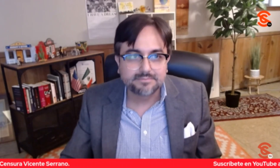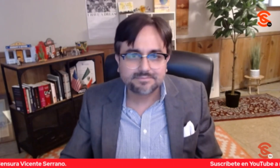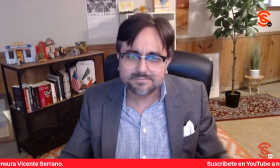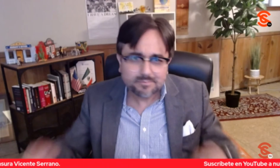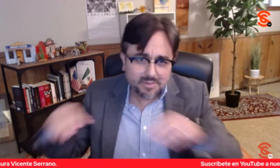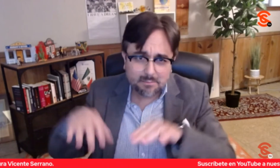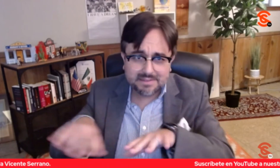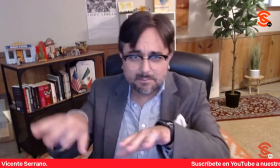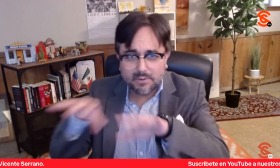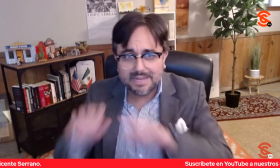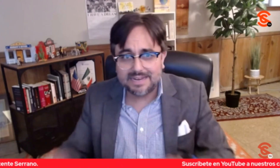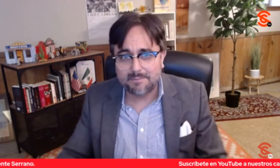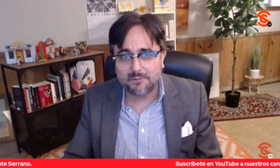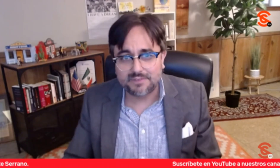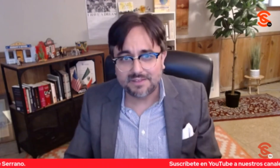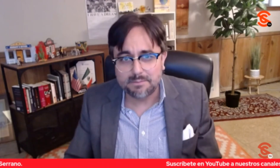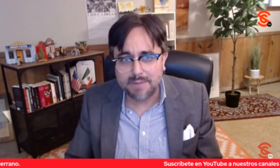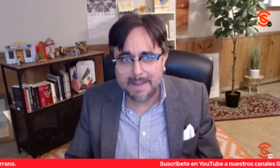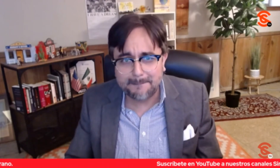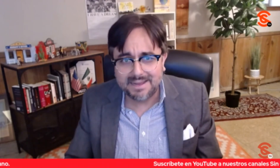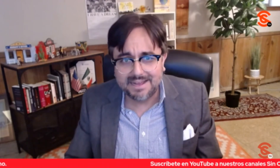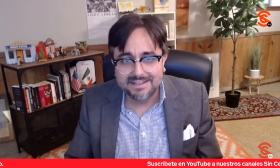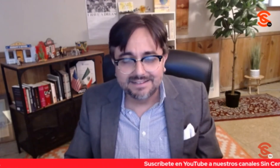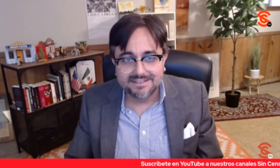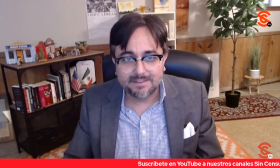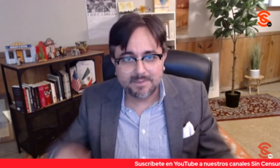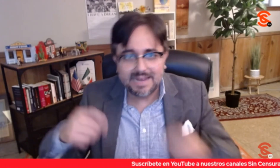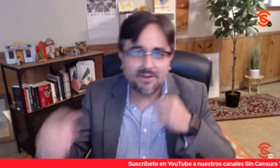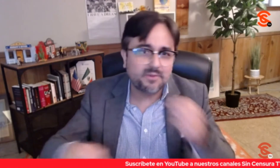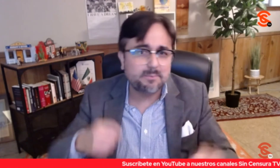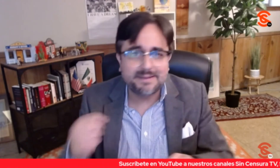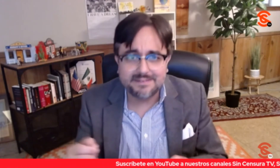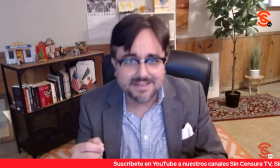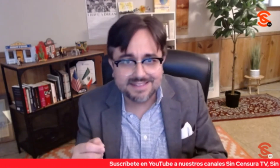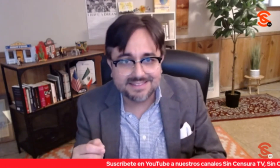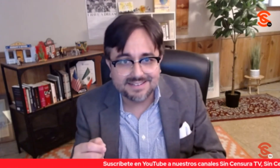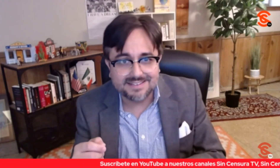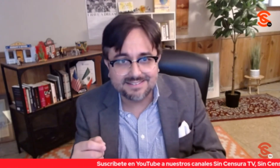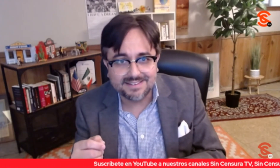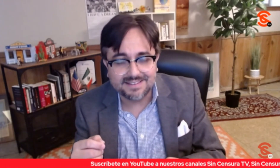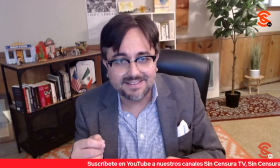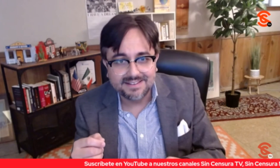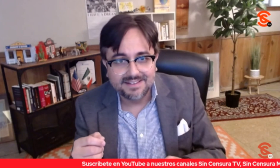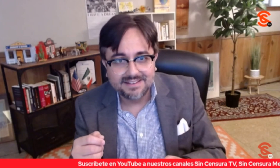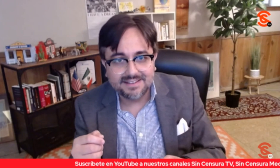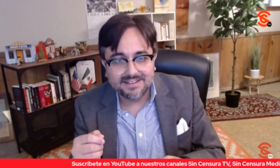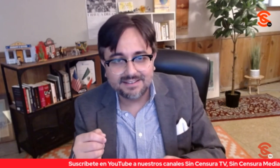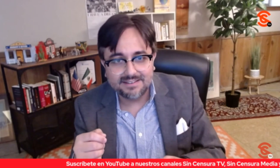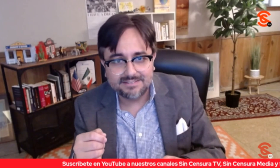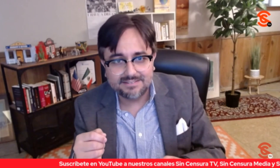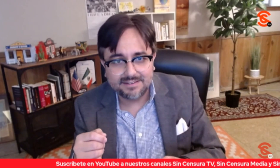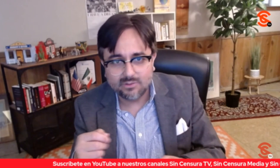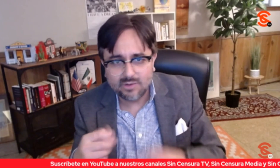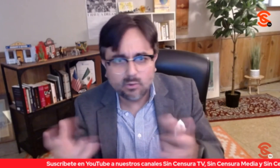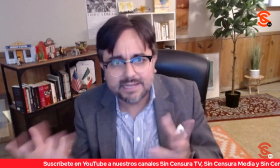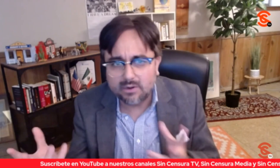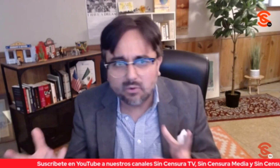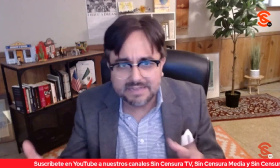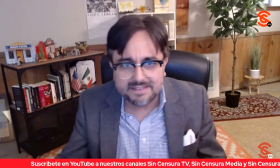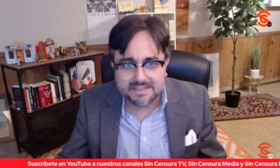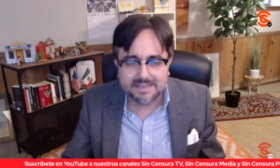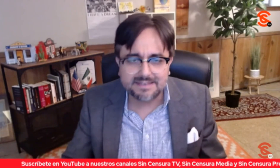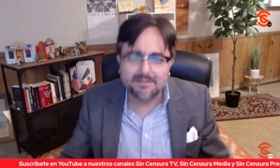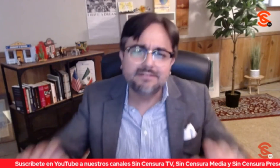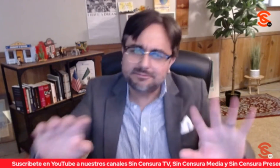violencia, mete por ahí la pregunta del Papa, se pelea con el presidente, le dice que no le gusta que